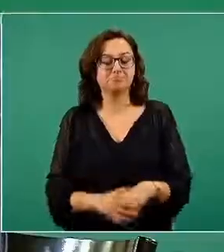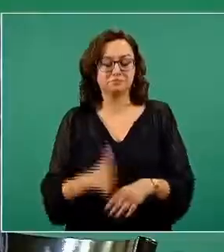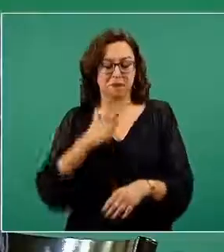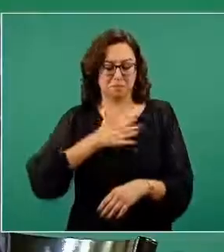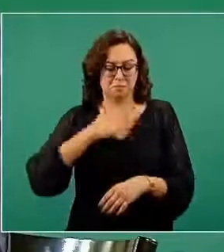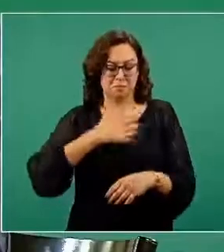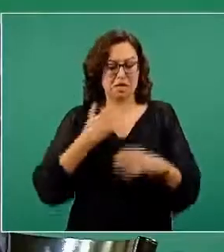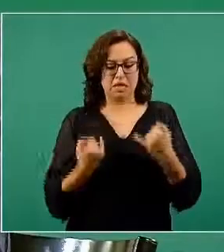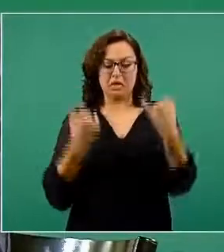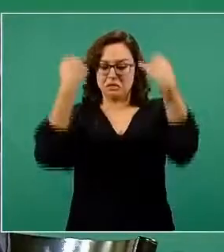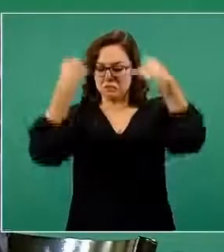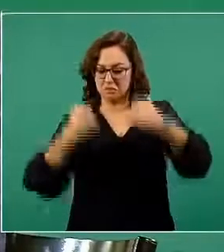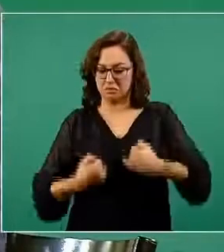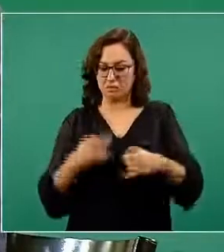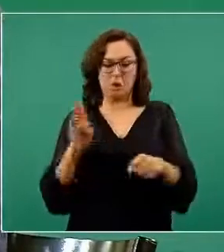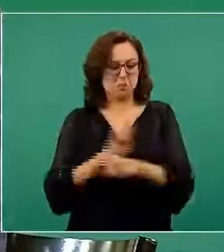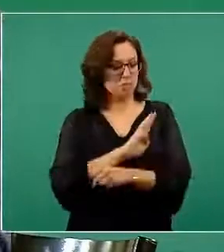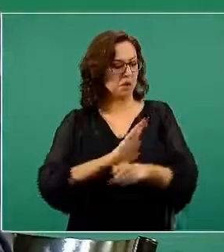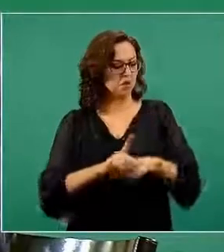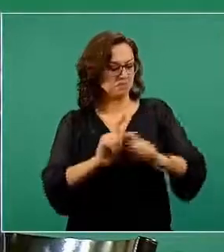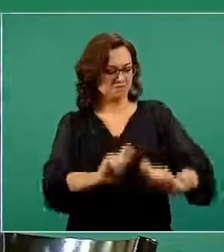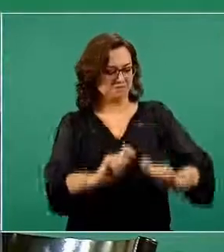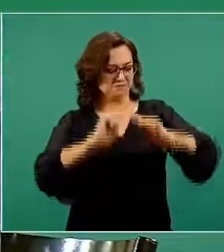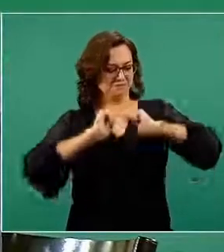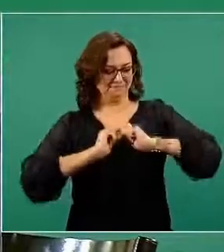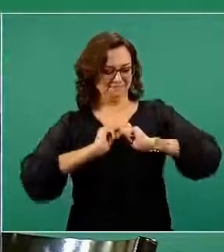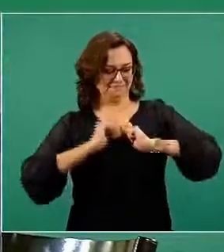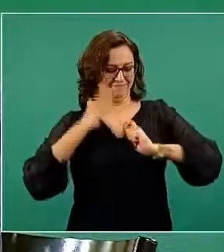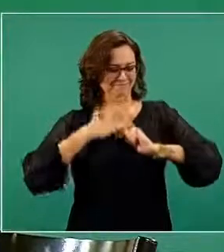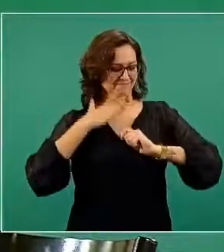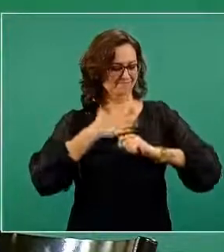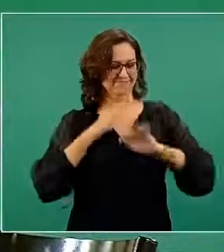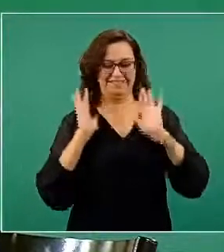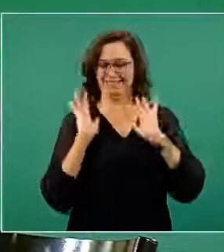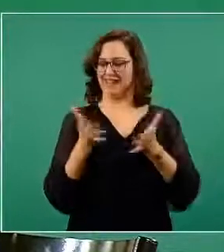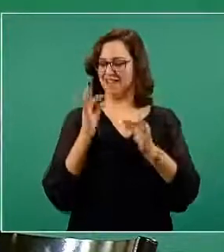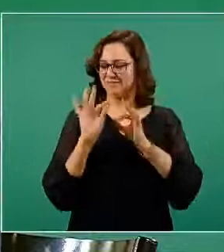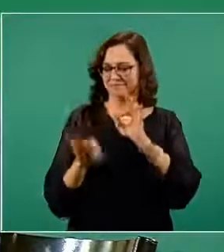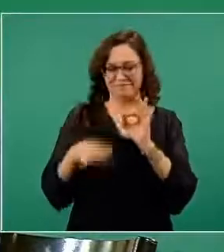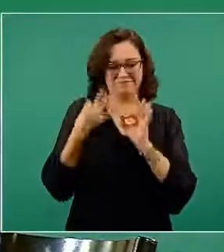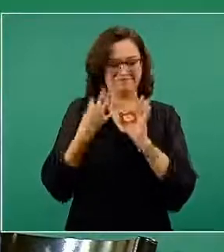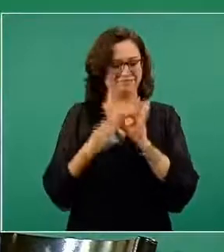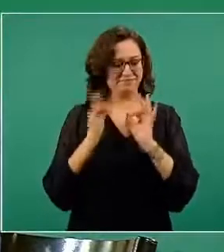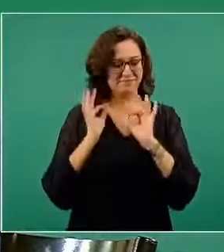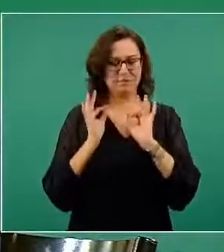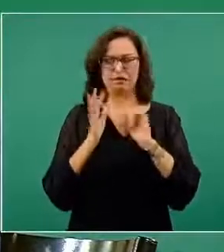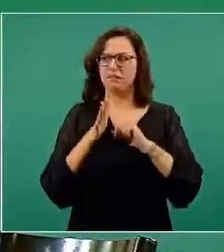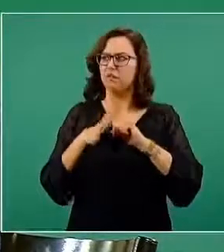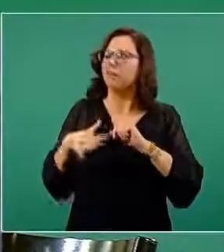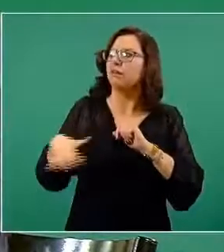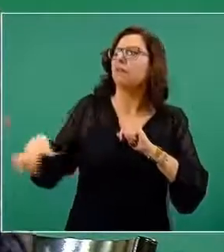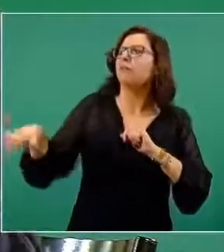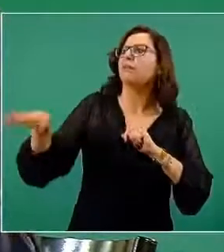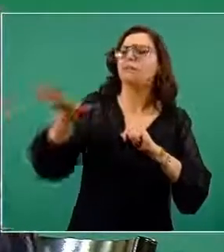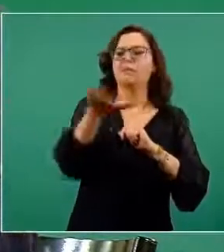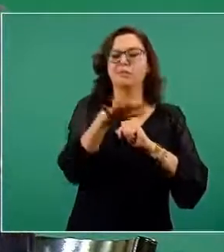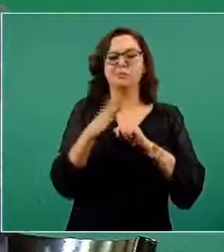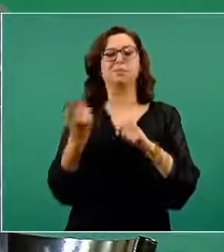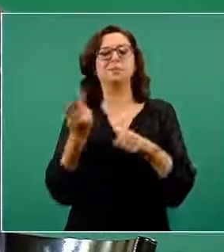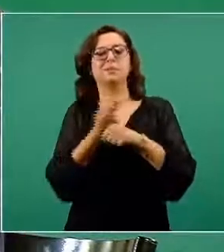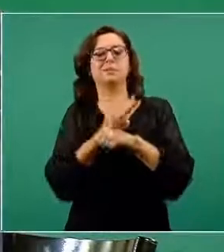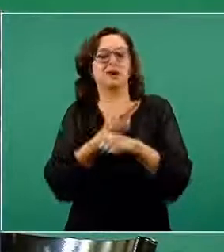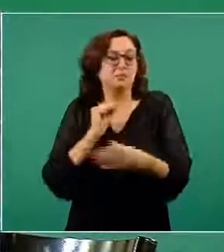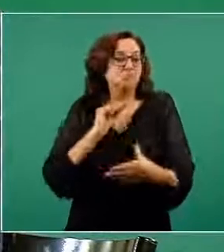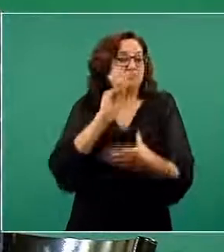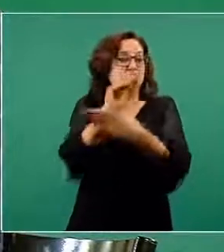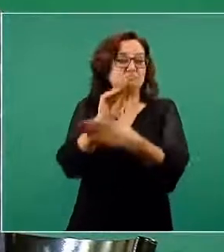es difícil visualizar qué hay además de uno mismo. Es parte de la naturaleza humana. Entonces, es importante